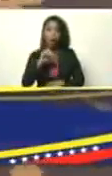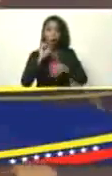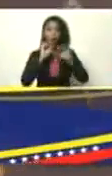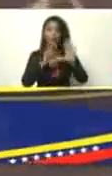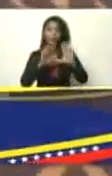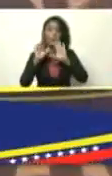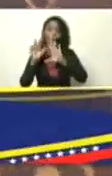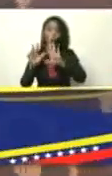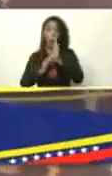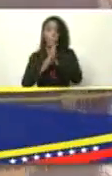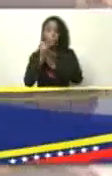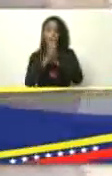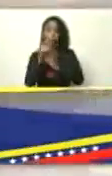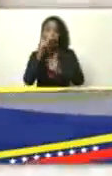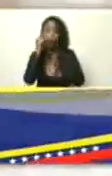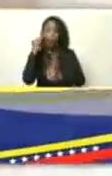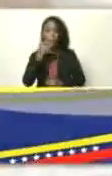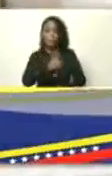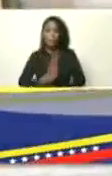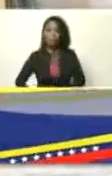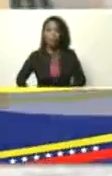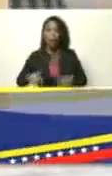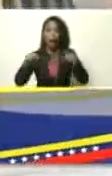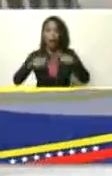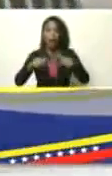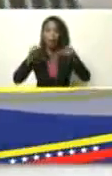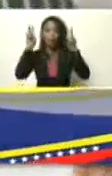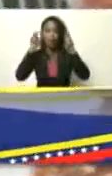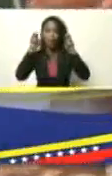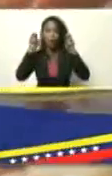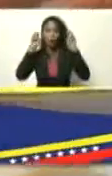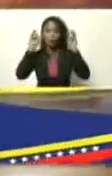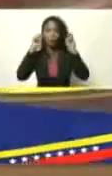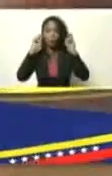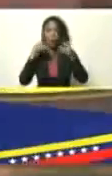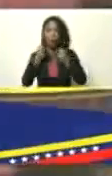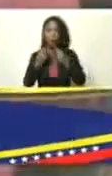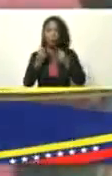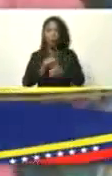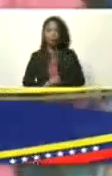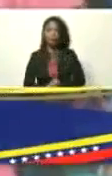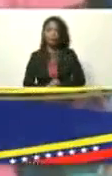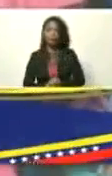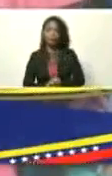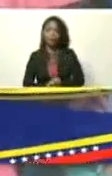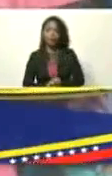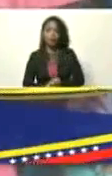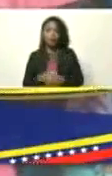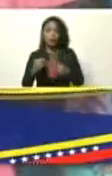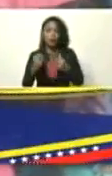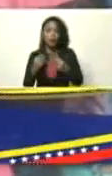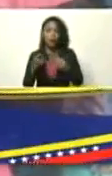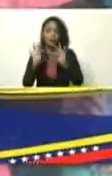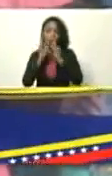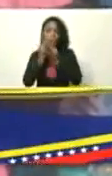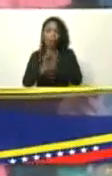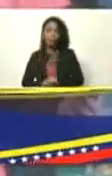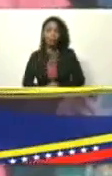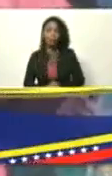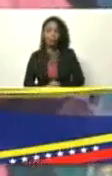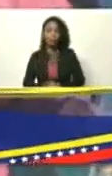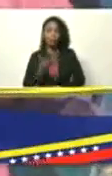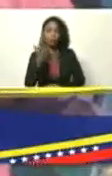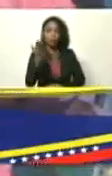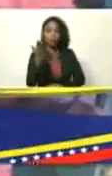88 emprendedores, presidente, que en esta nueva dimensión económica, con la economía familiar,